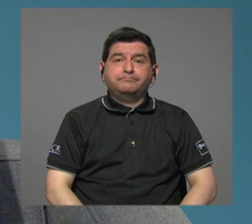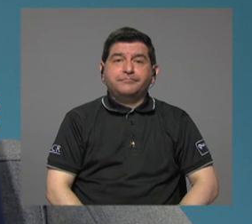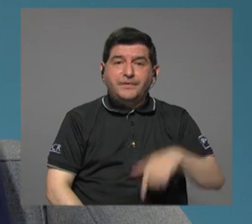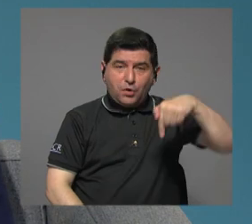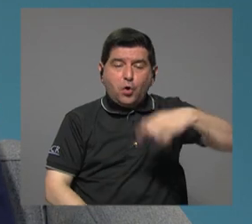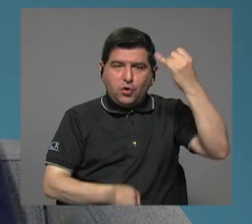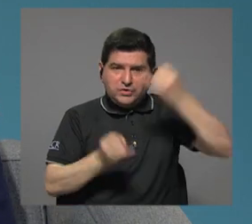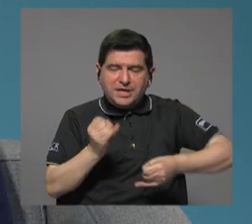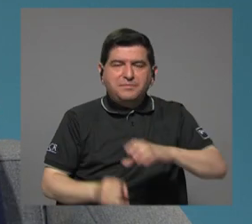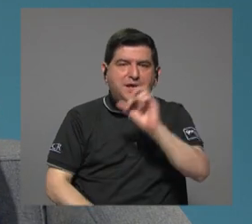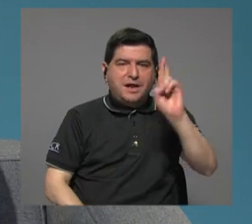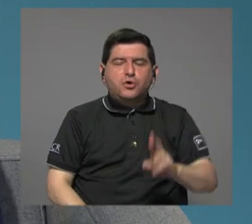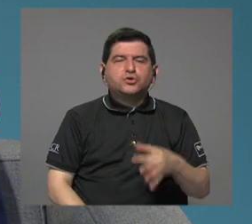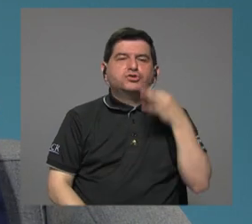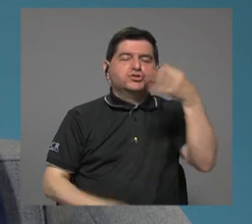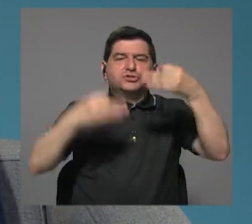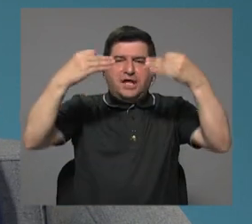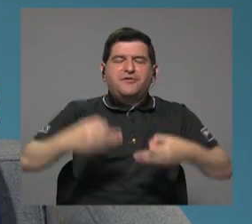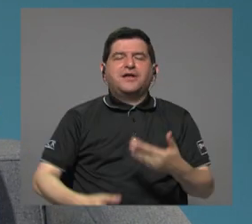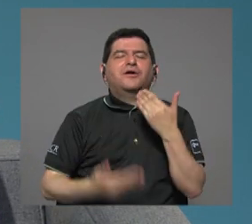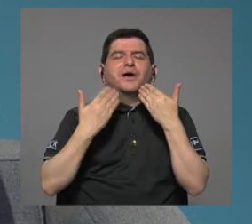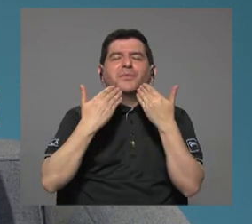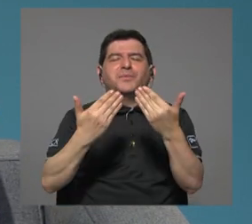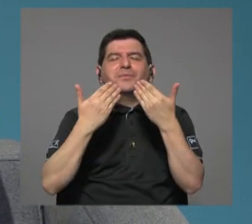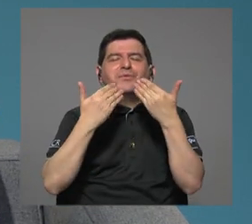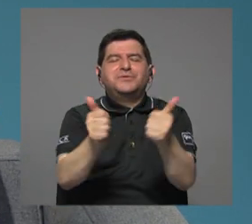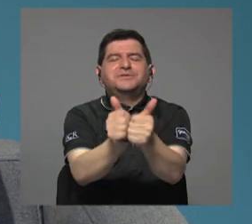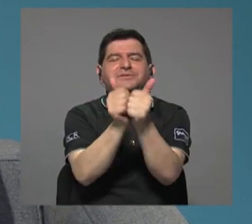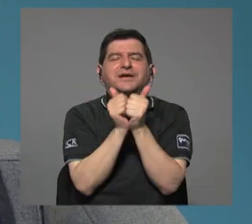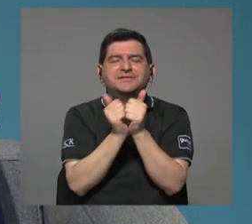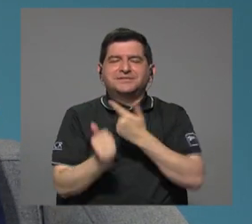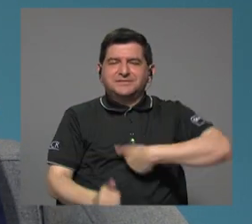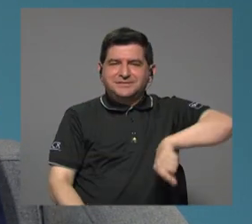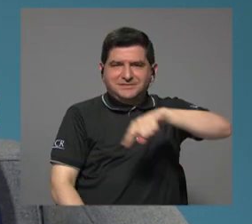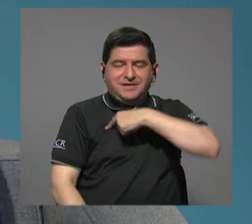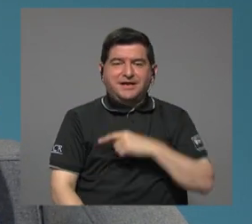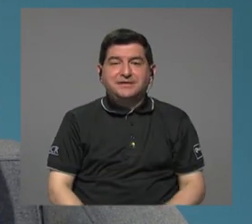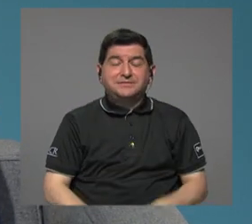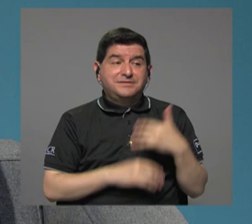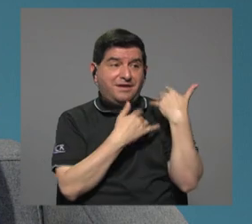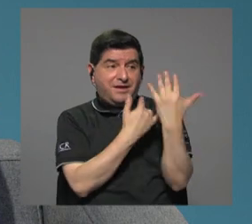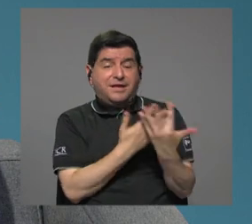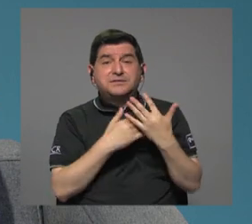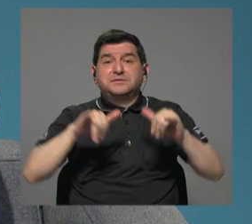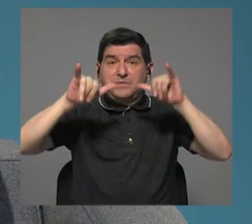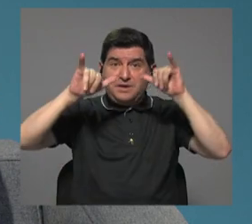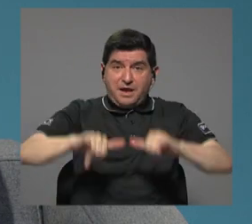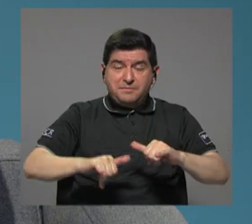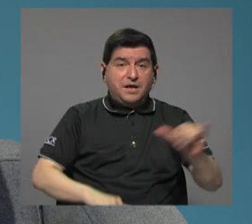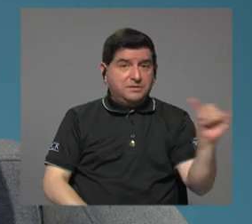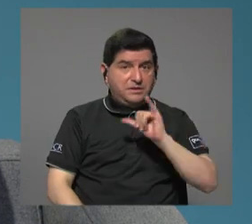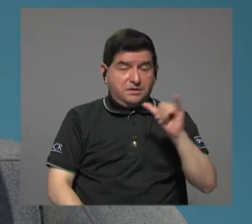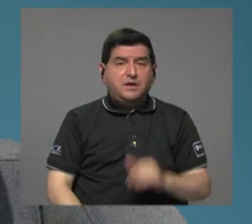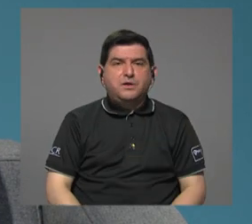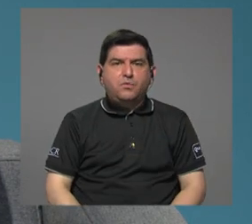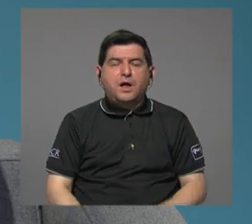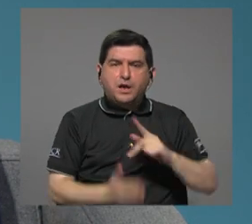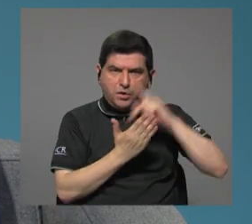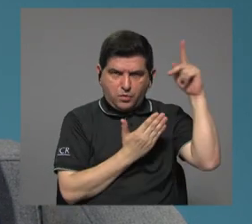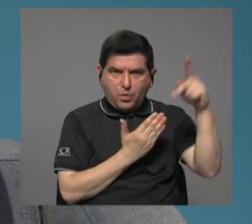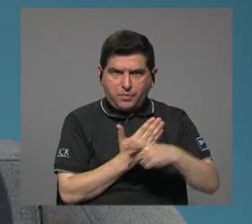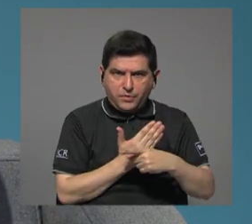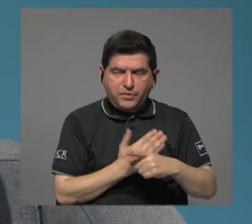costa rica en juego les agradecemos muchísimo habernos acompañado y esperamos mantenernos también con más programas